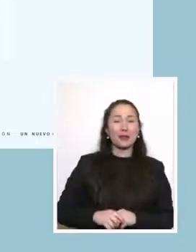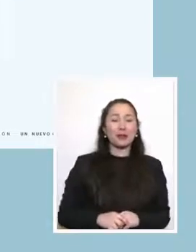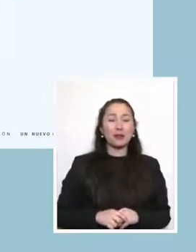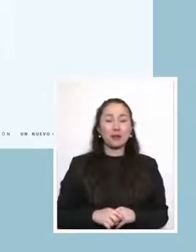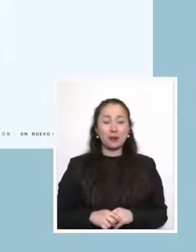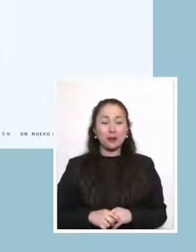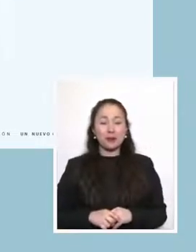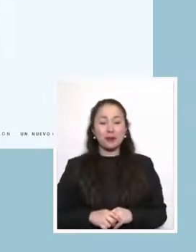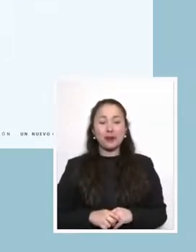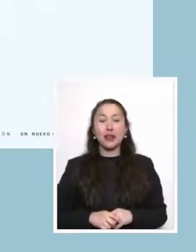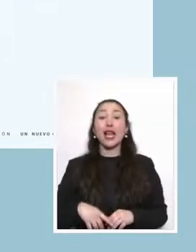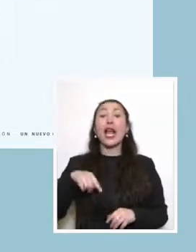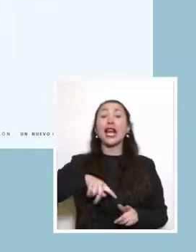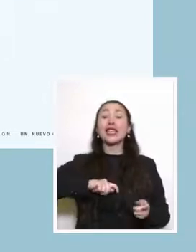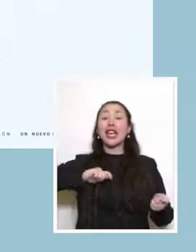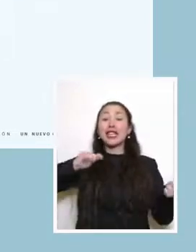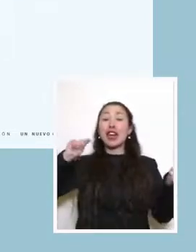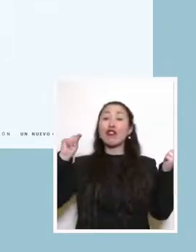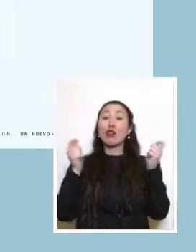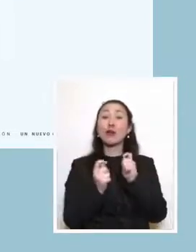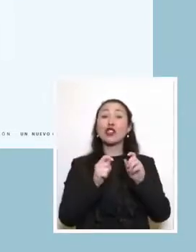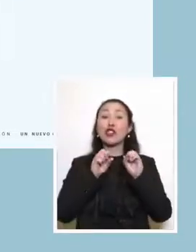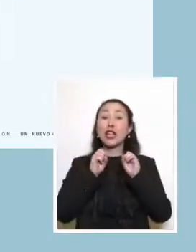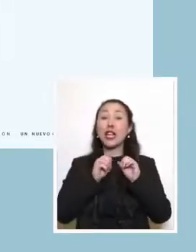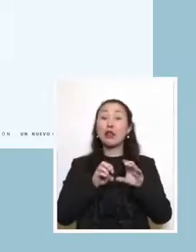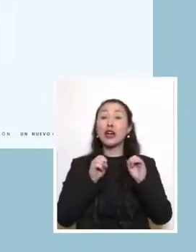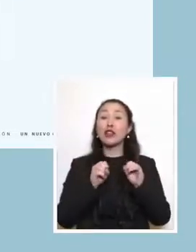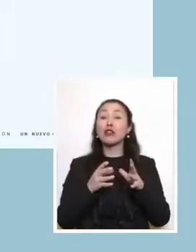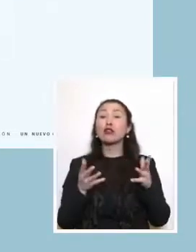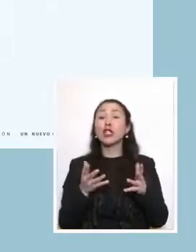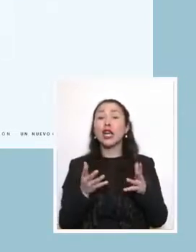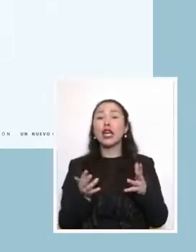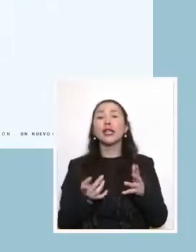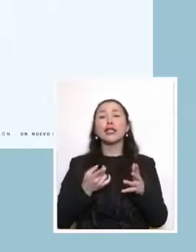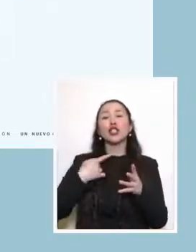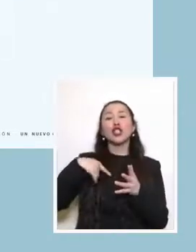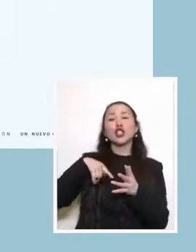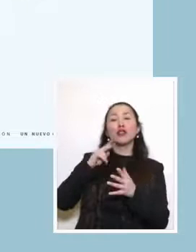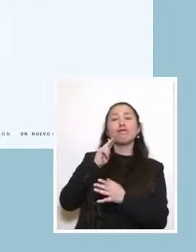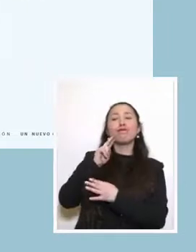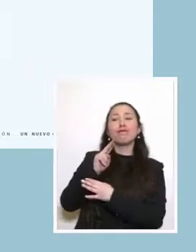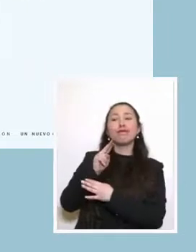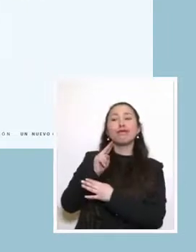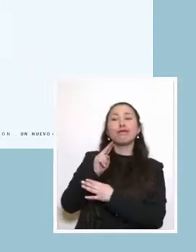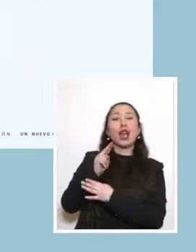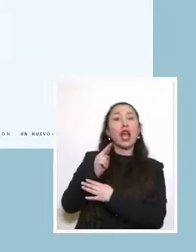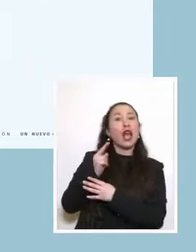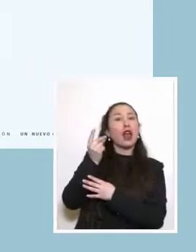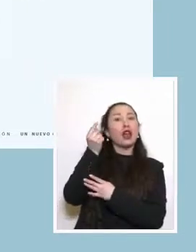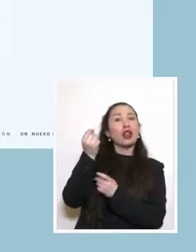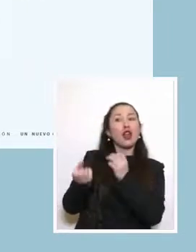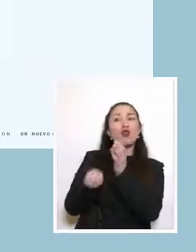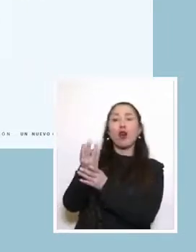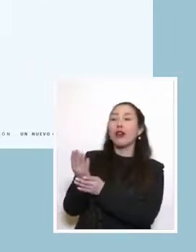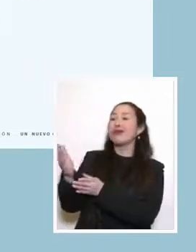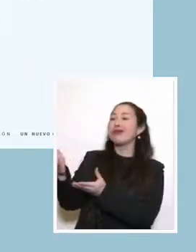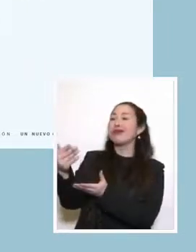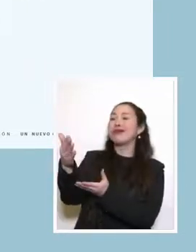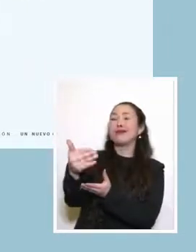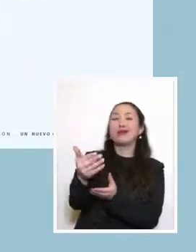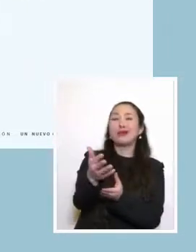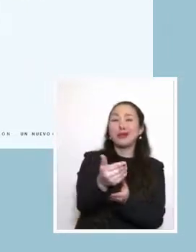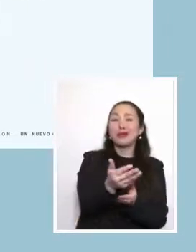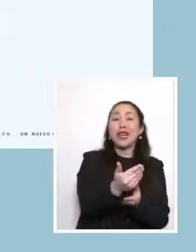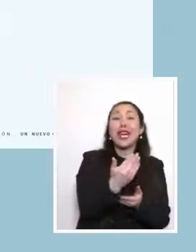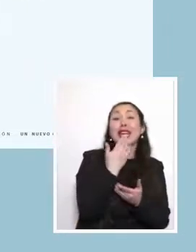En el marco de esta transformación de la educación, acogemos ideas nuevas y prometedoras y